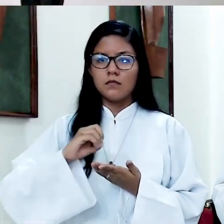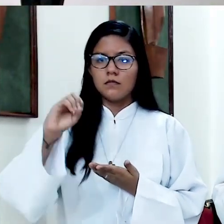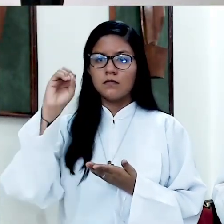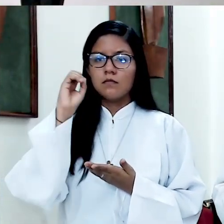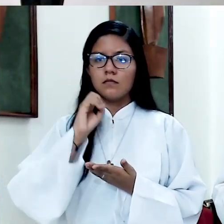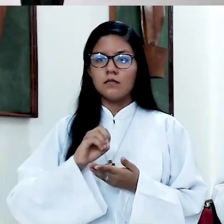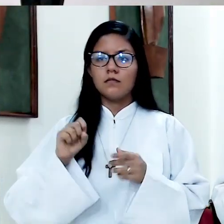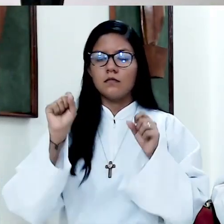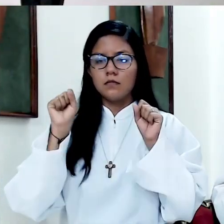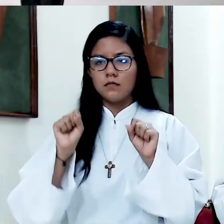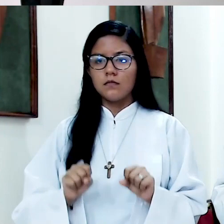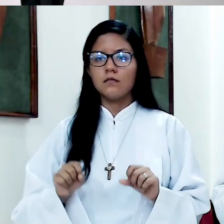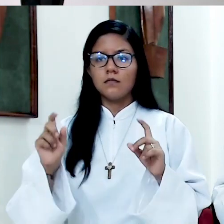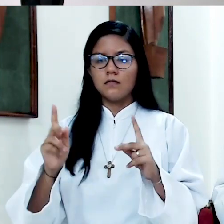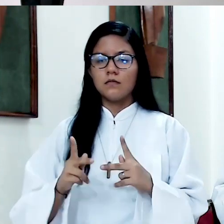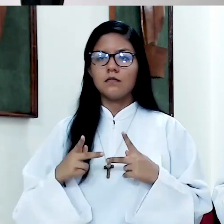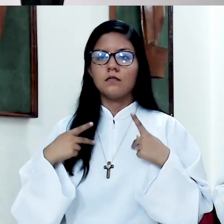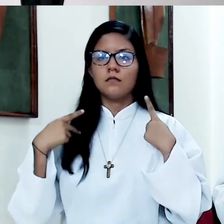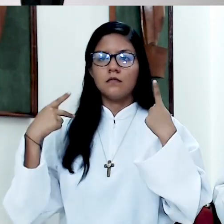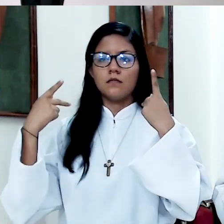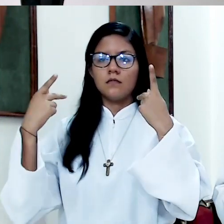y